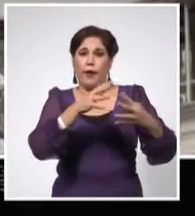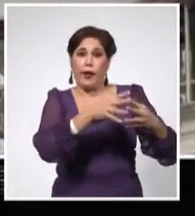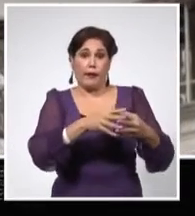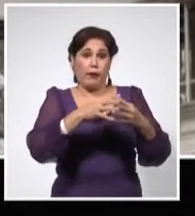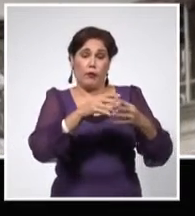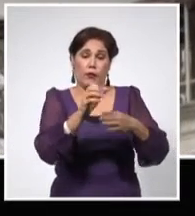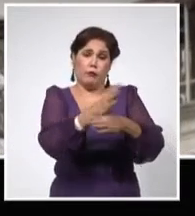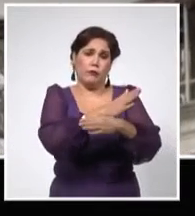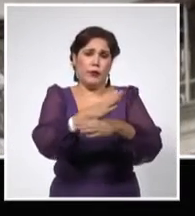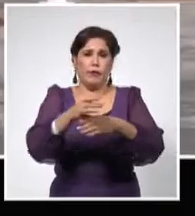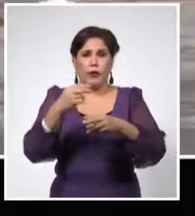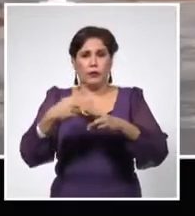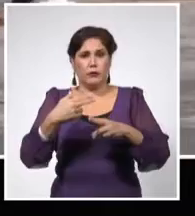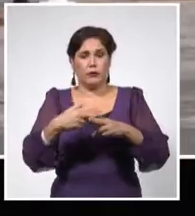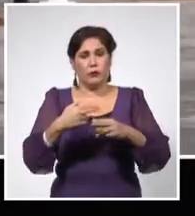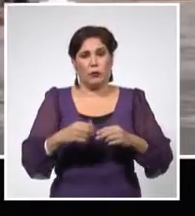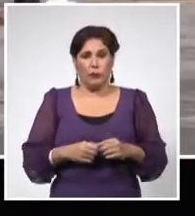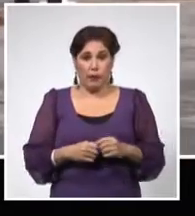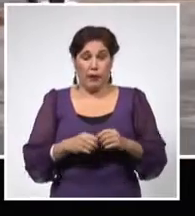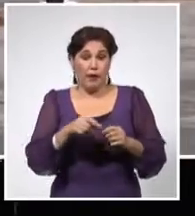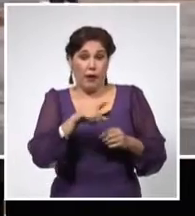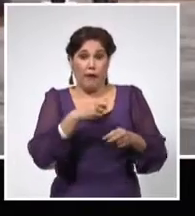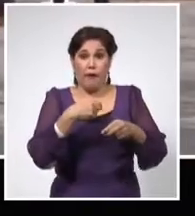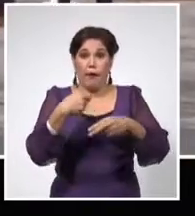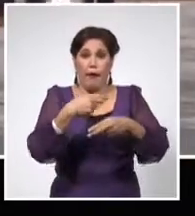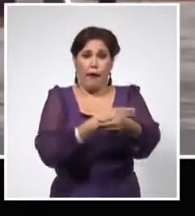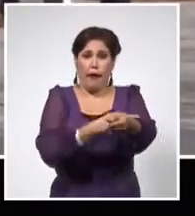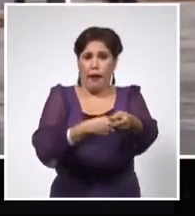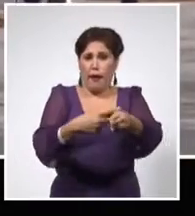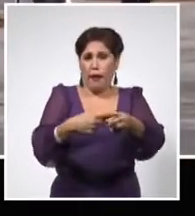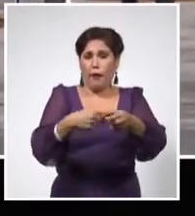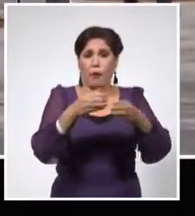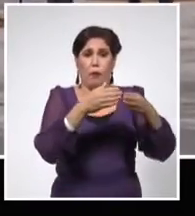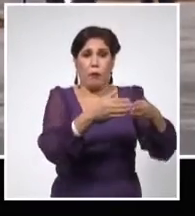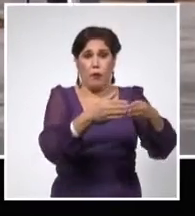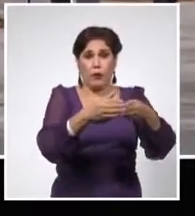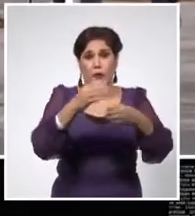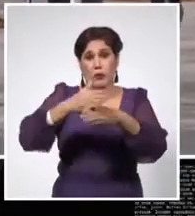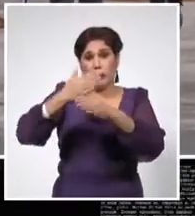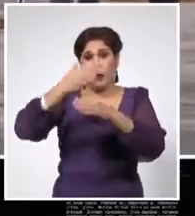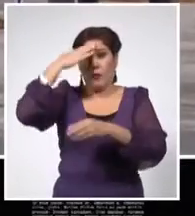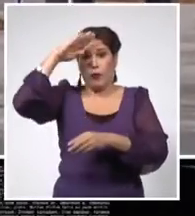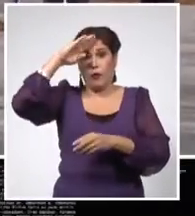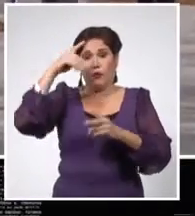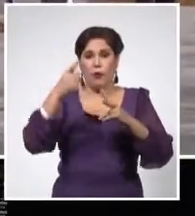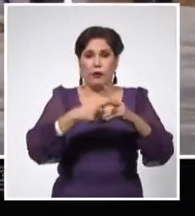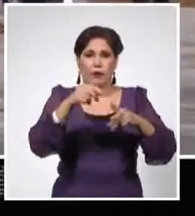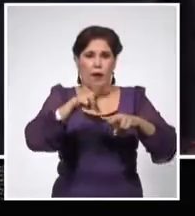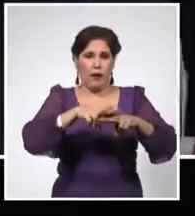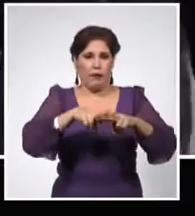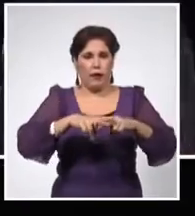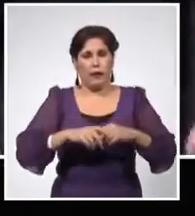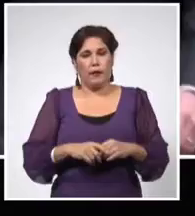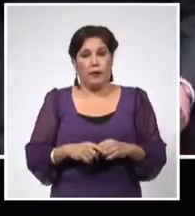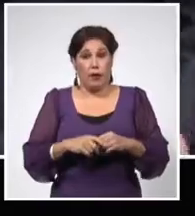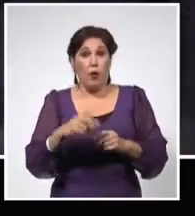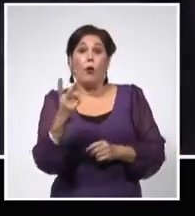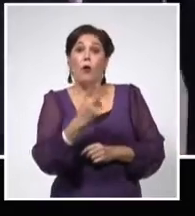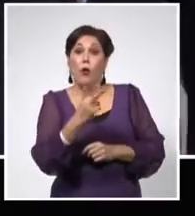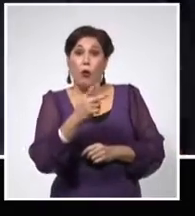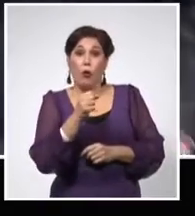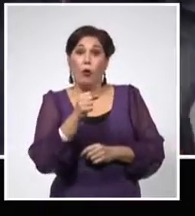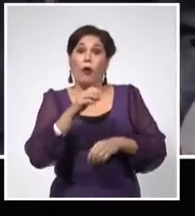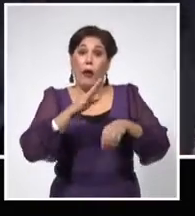García Bengochea y Michael Ben, herederos de los puertos de Santiago de Cuba y de La Habana, respectivamente. Ambos acusan